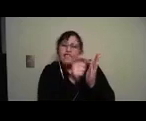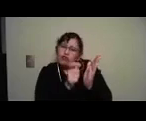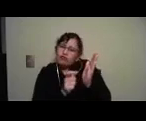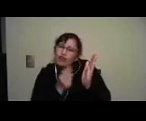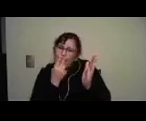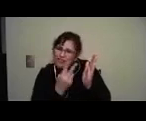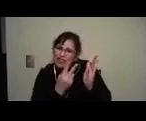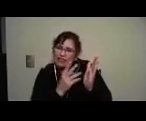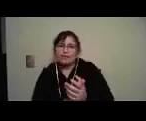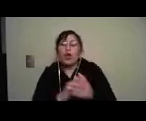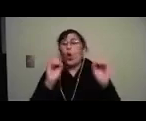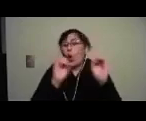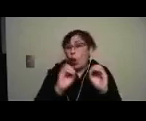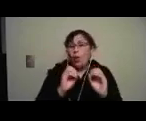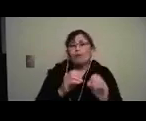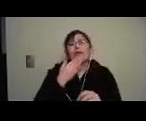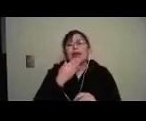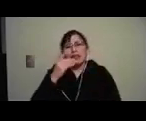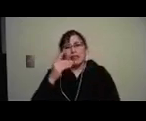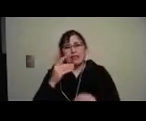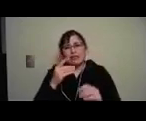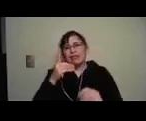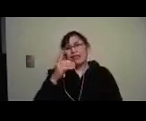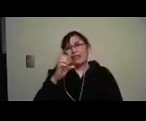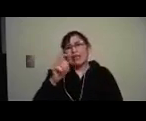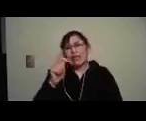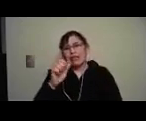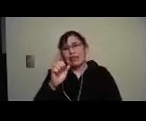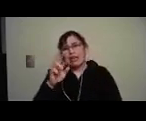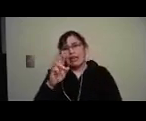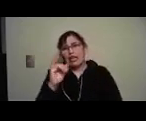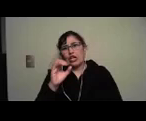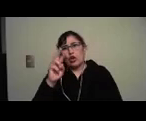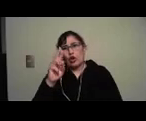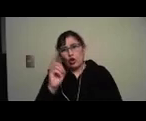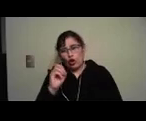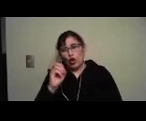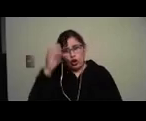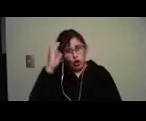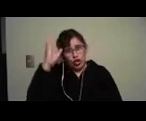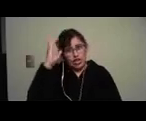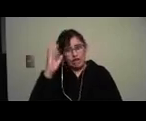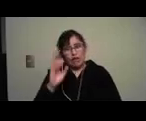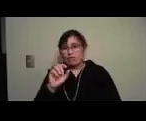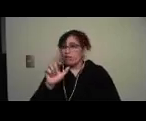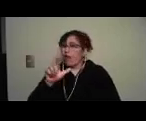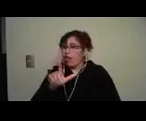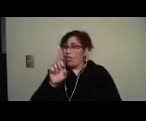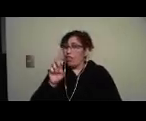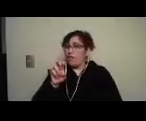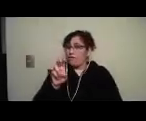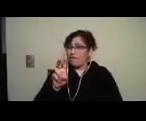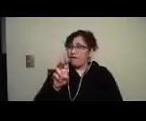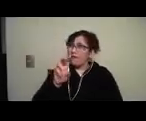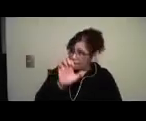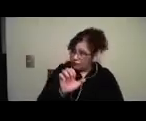deterioro cognitivo leve y demencia. ¿Ya? Ahora, muchas personas que tienen deterioro cognitivo leve, con el